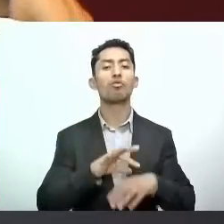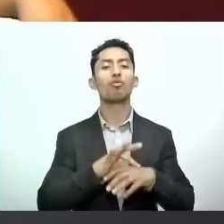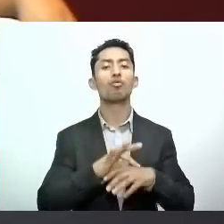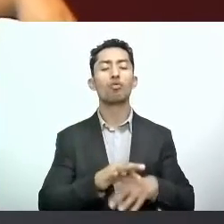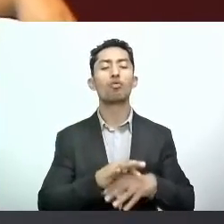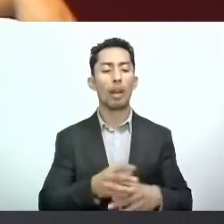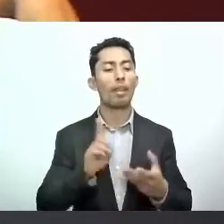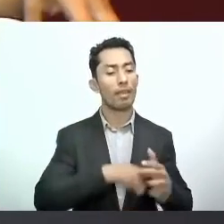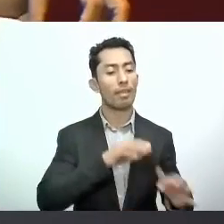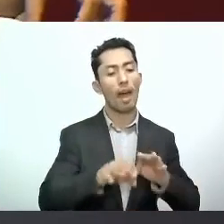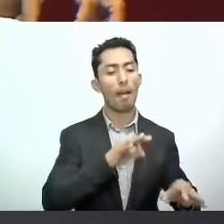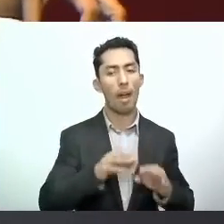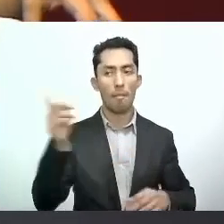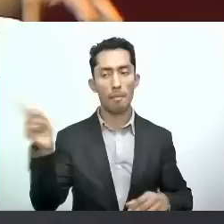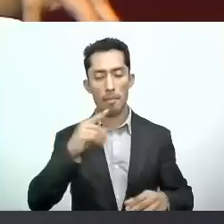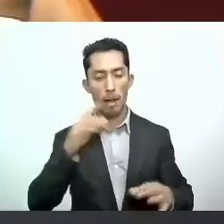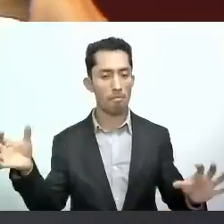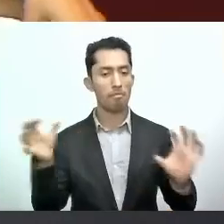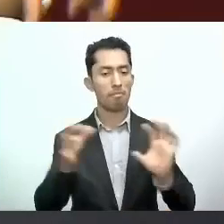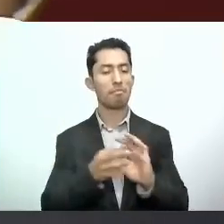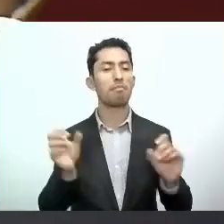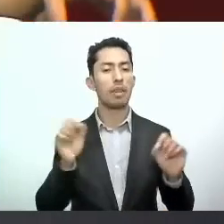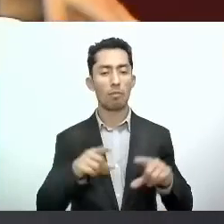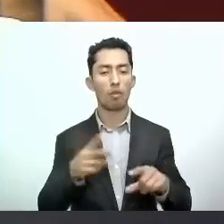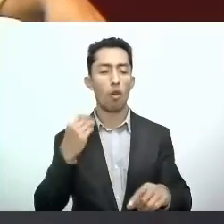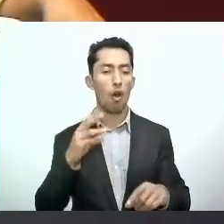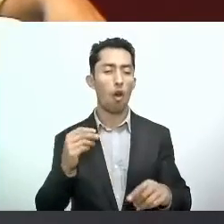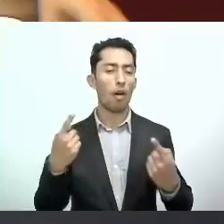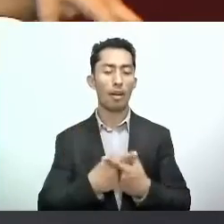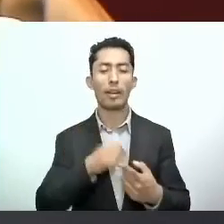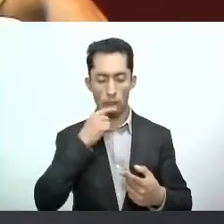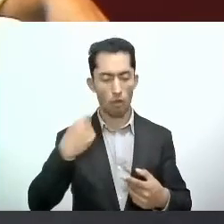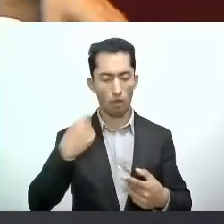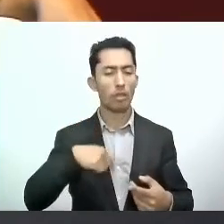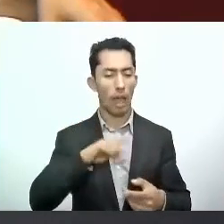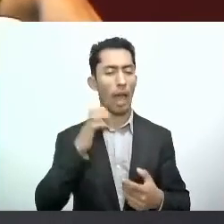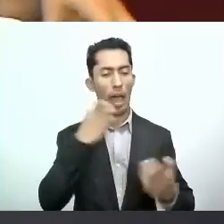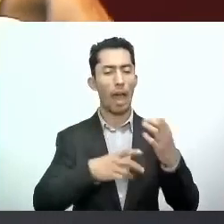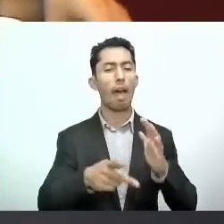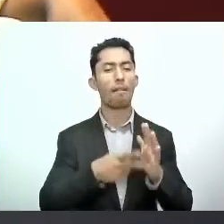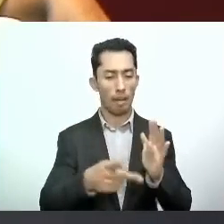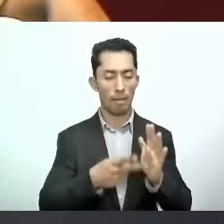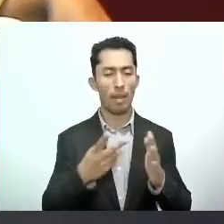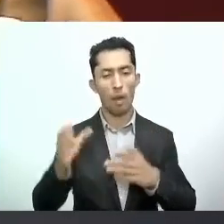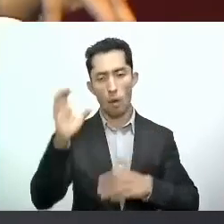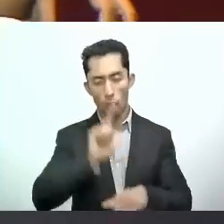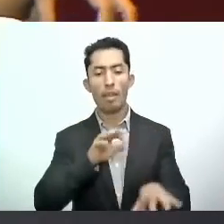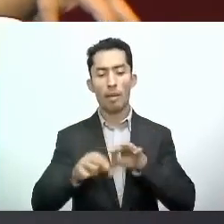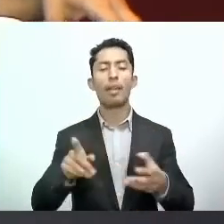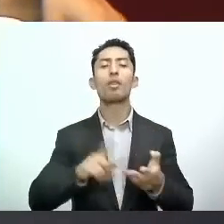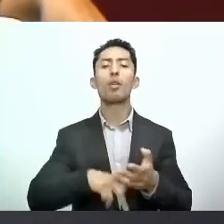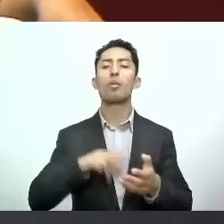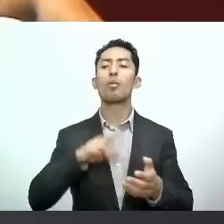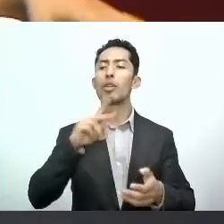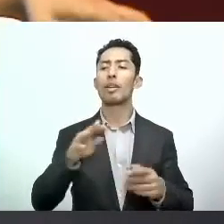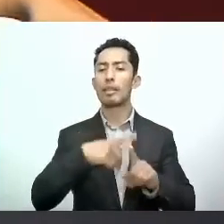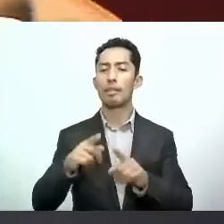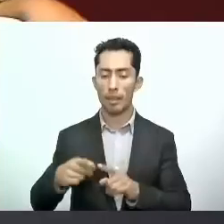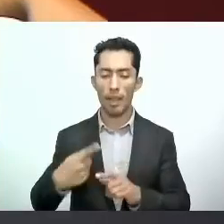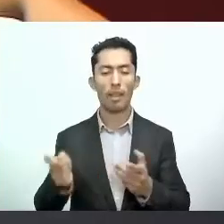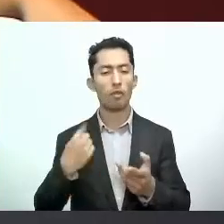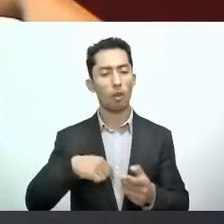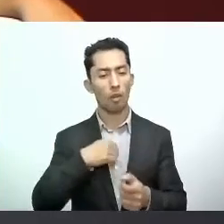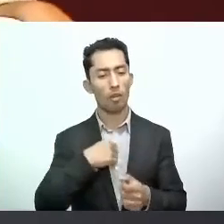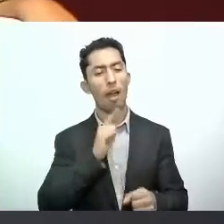hacia adentro, ¿no? Y nosotras hicimos varios diagnósticos de cultura laboral en poderes judiciales y veíamos,